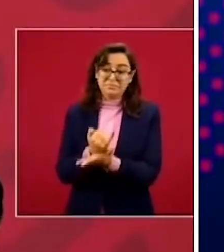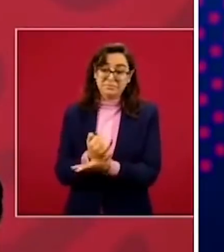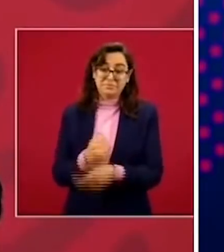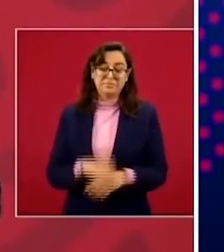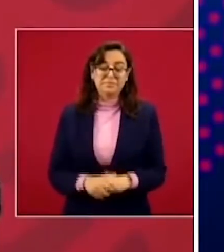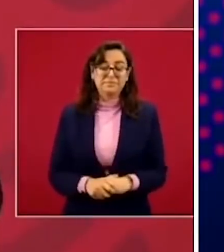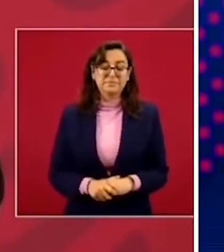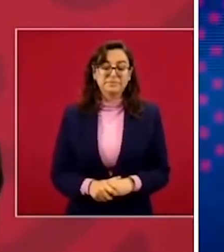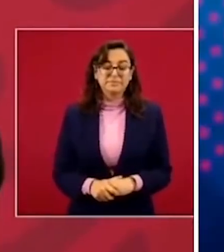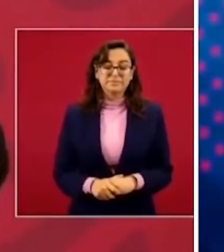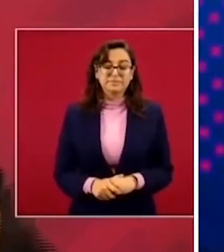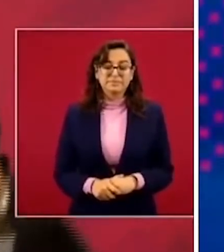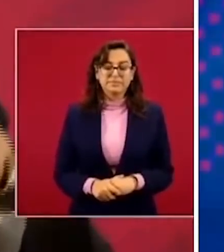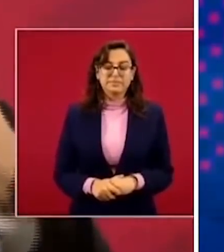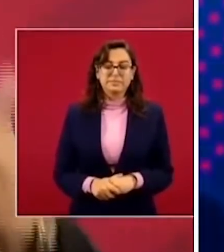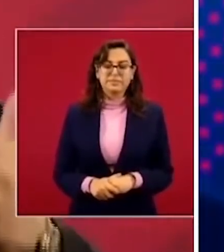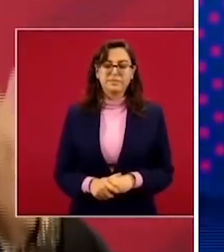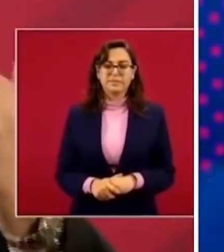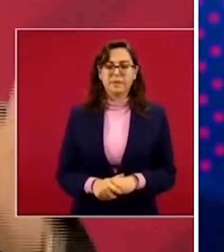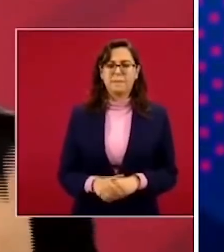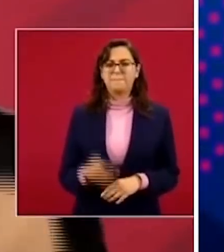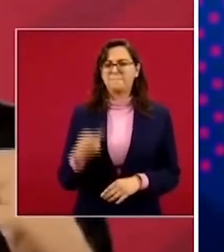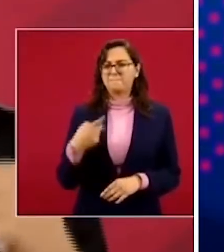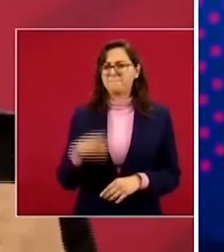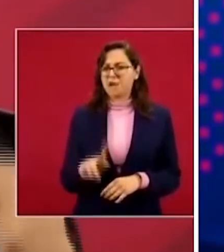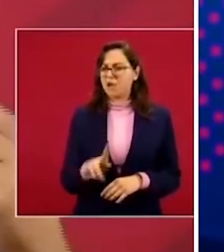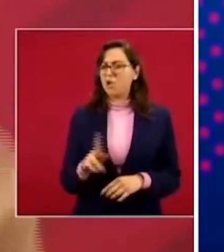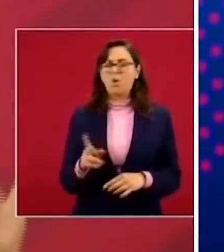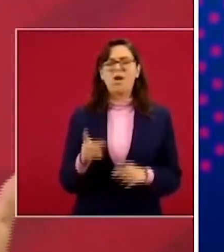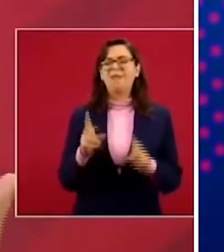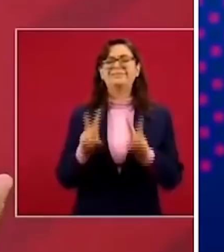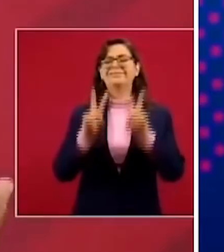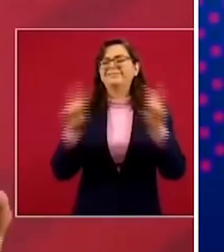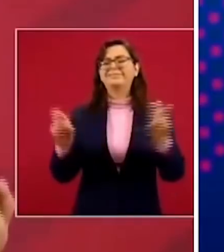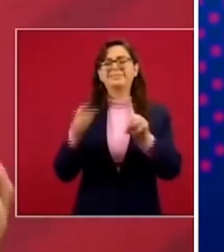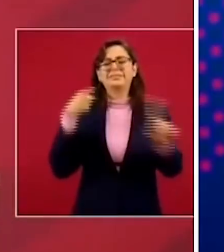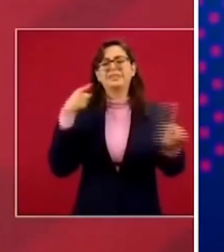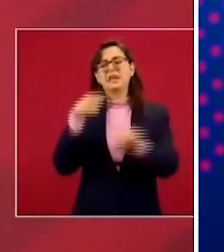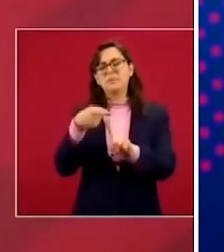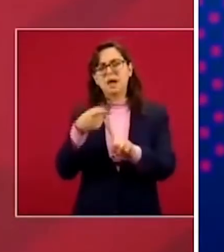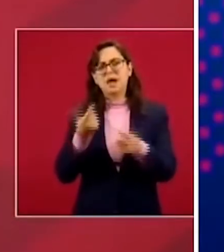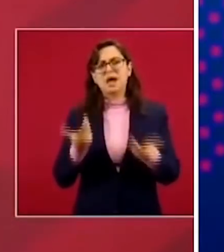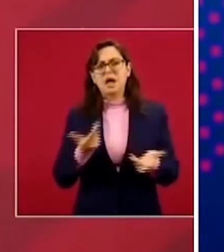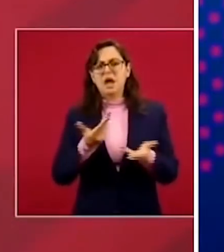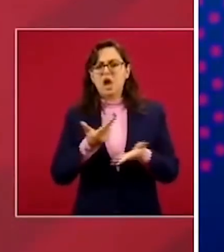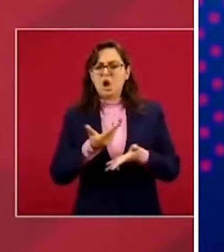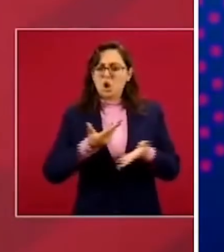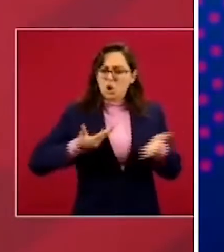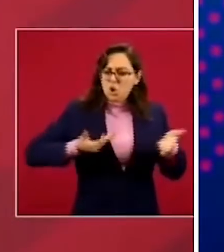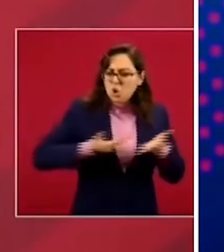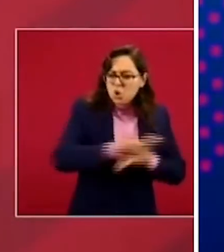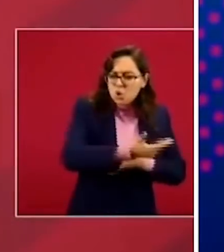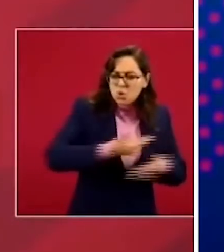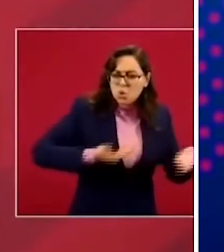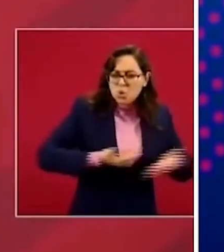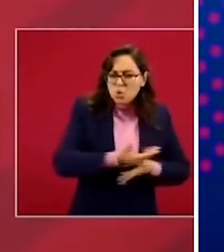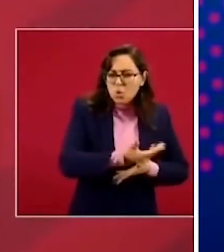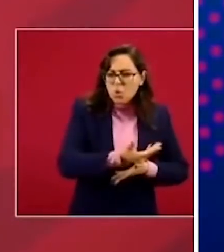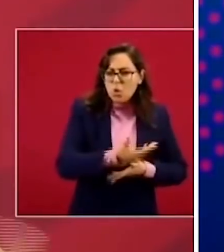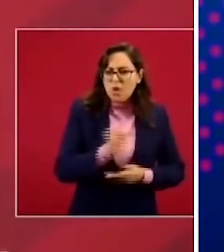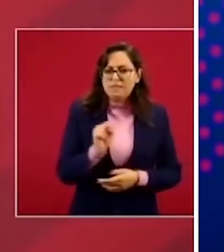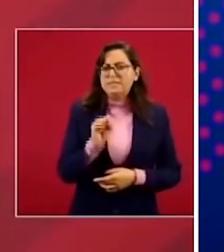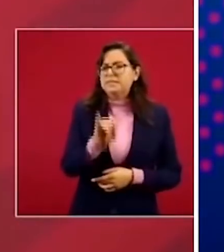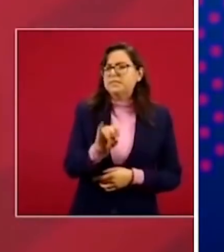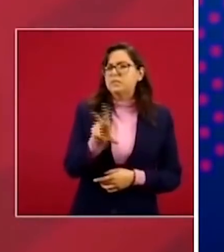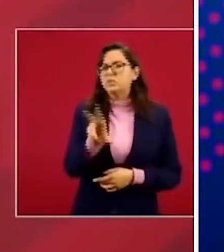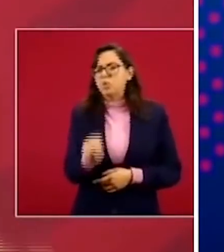la cuestión aquí es, si vamos a mantener la cooperación entre los dos países, entonces tiene que respetarse el ámbito de la